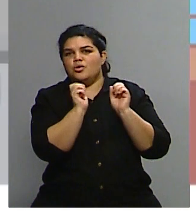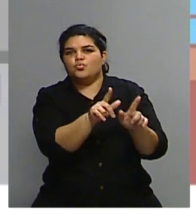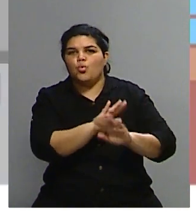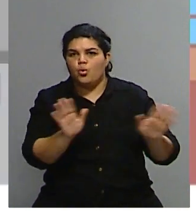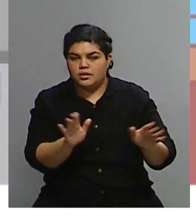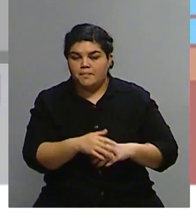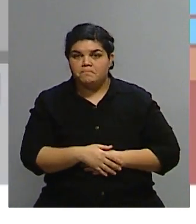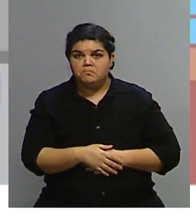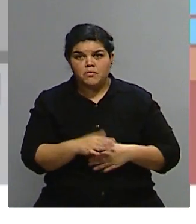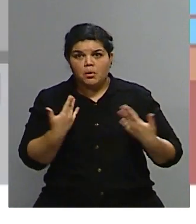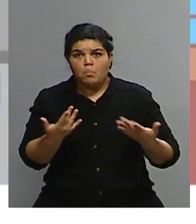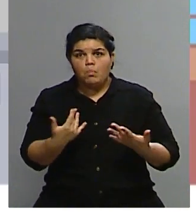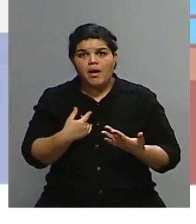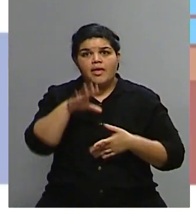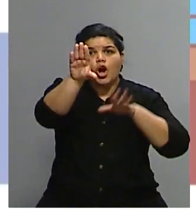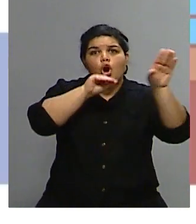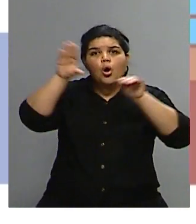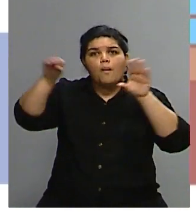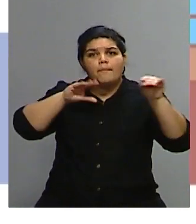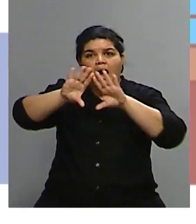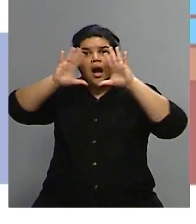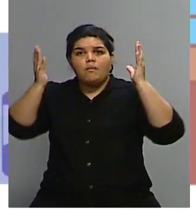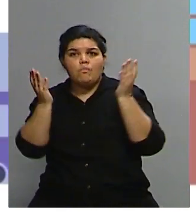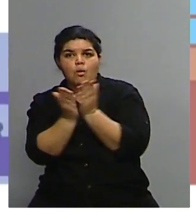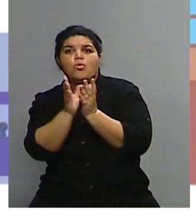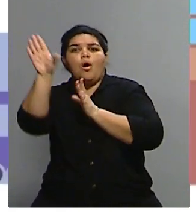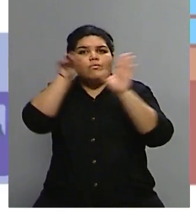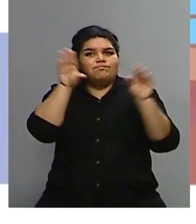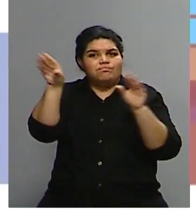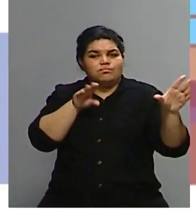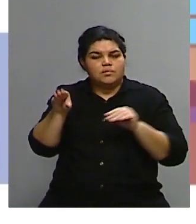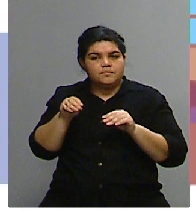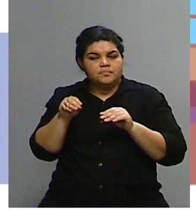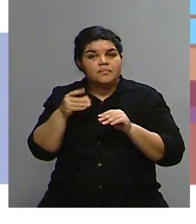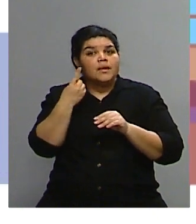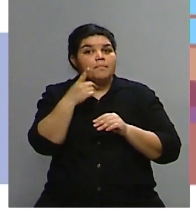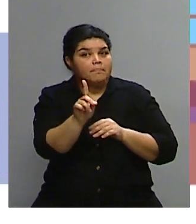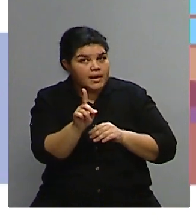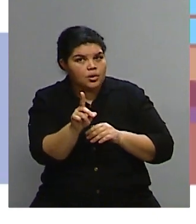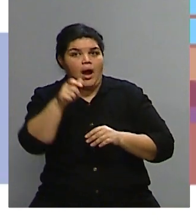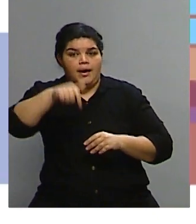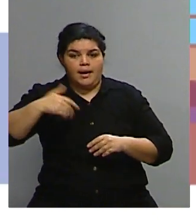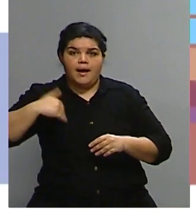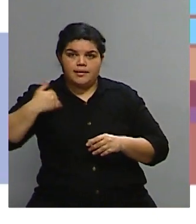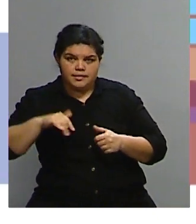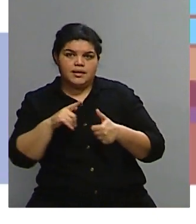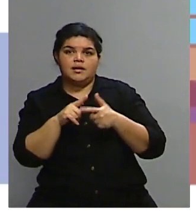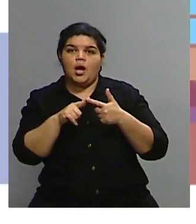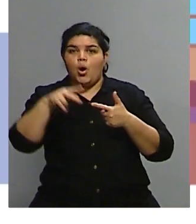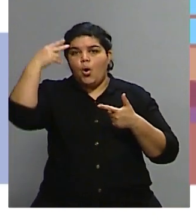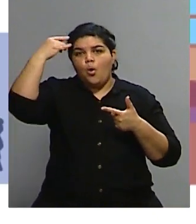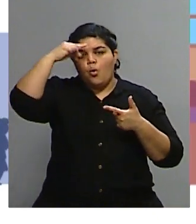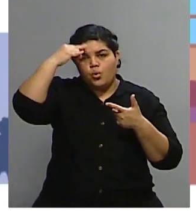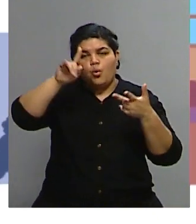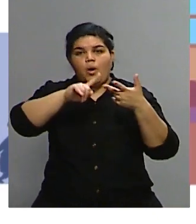hacia afuera. Eso es importante. Sin embargo, en la región, lo que es Argentina, Uruguay y Chile, que tienen poblaciones bastante envejecidas, y